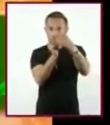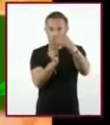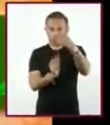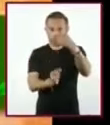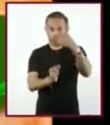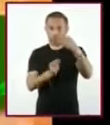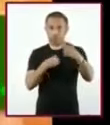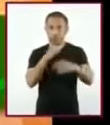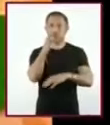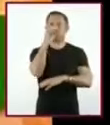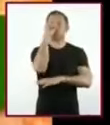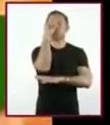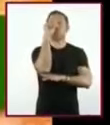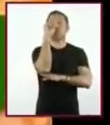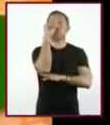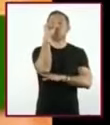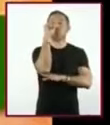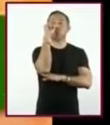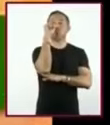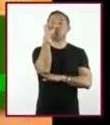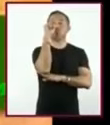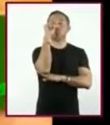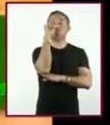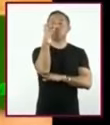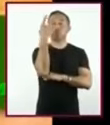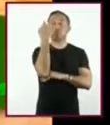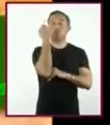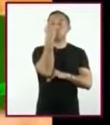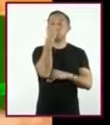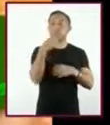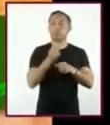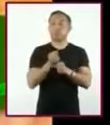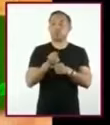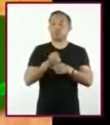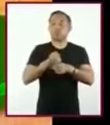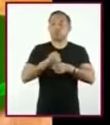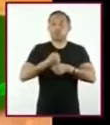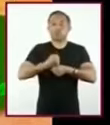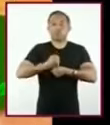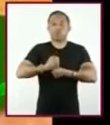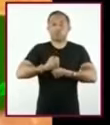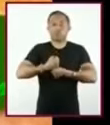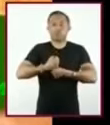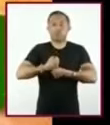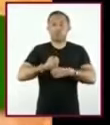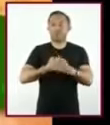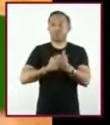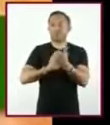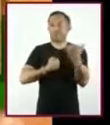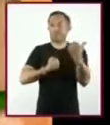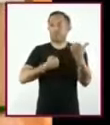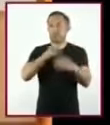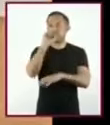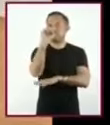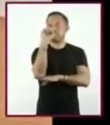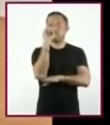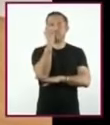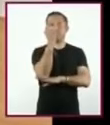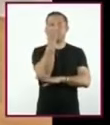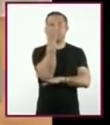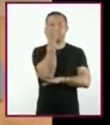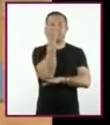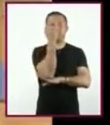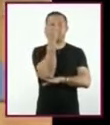y desde esa postura erguida, rotas tronco y cabeza hacia la izquierda. Te mantienes en